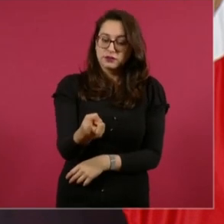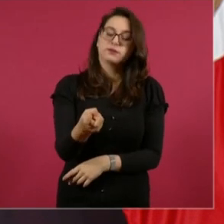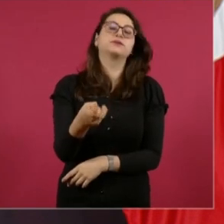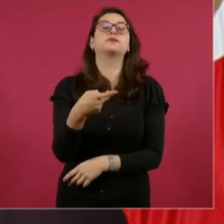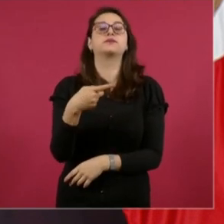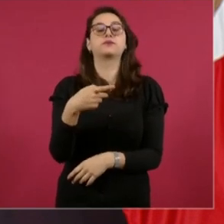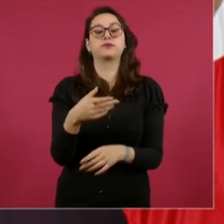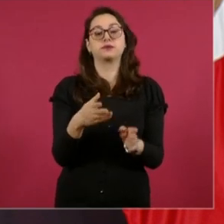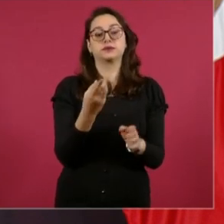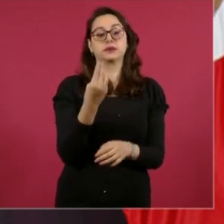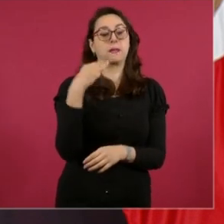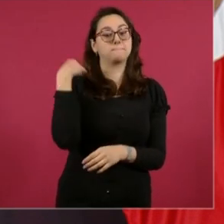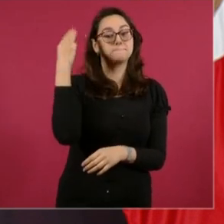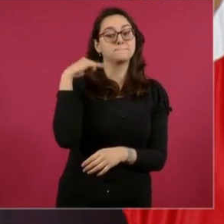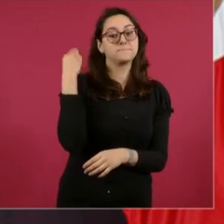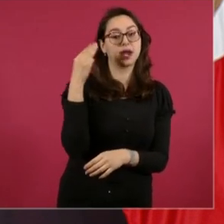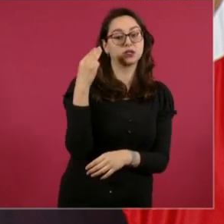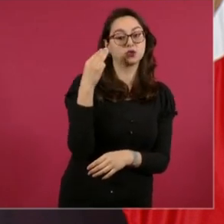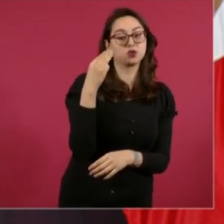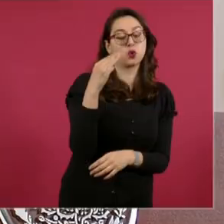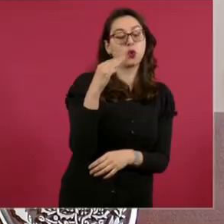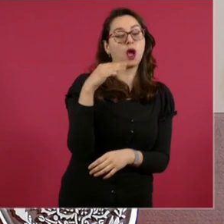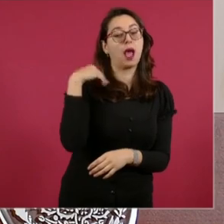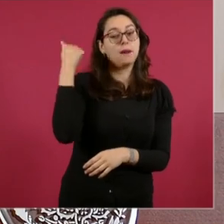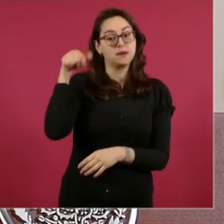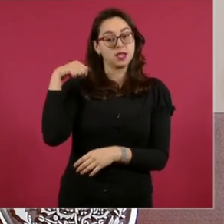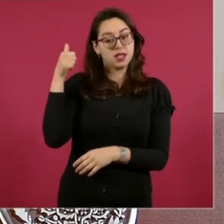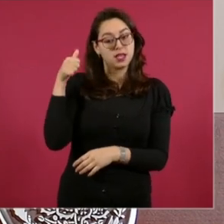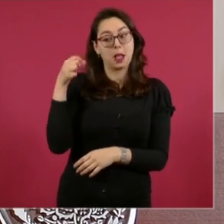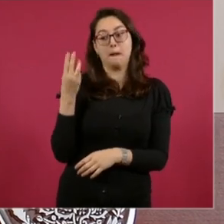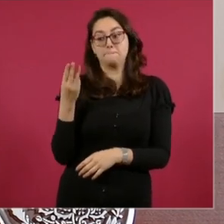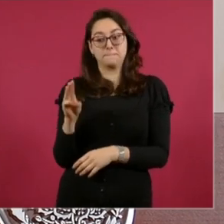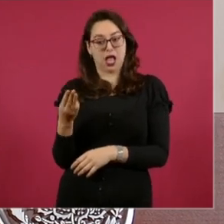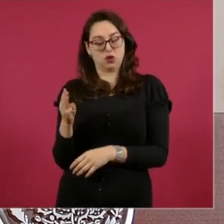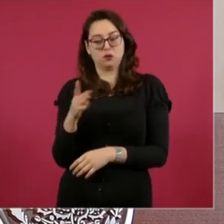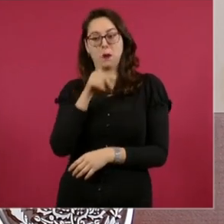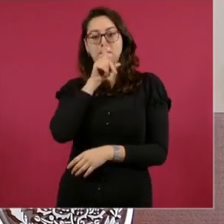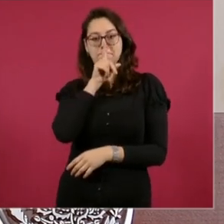pasando, ya vamos a empezar a informar porque